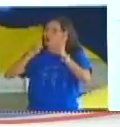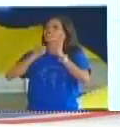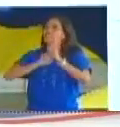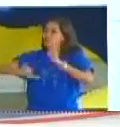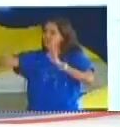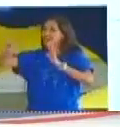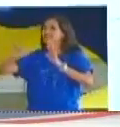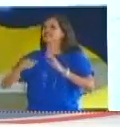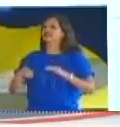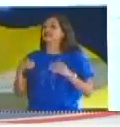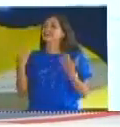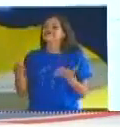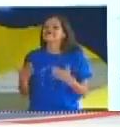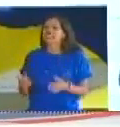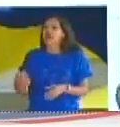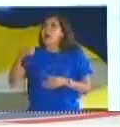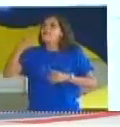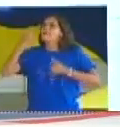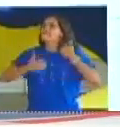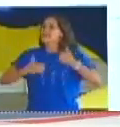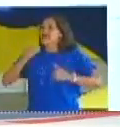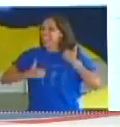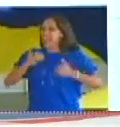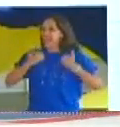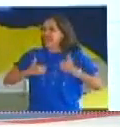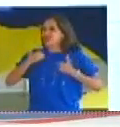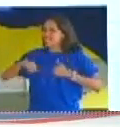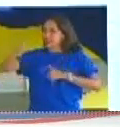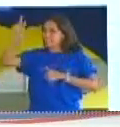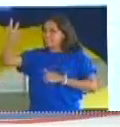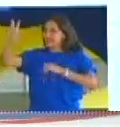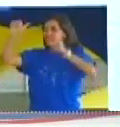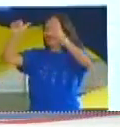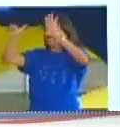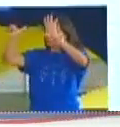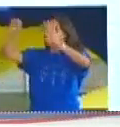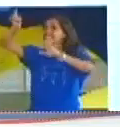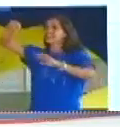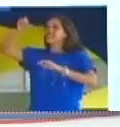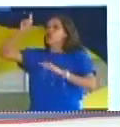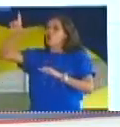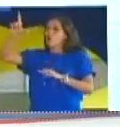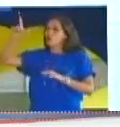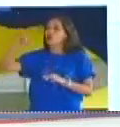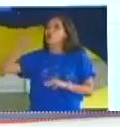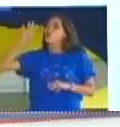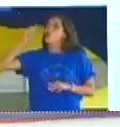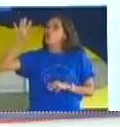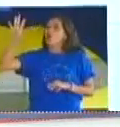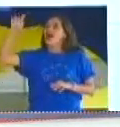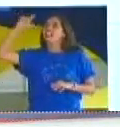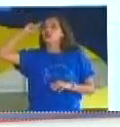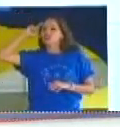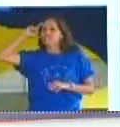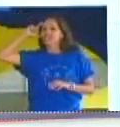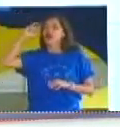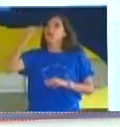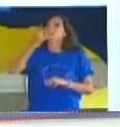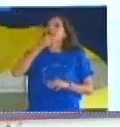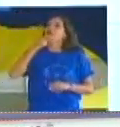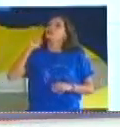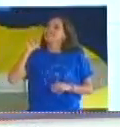constituyente, estamos ya miércoles 26 de julio, cuatro días para un